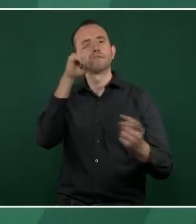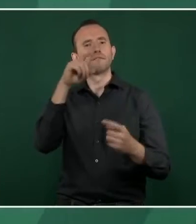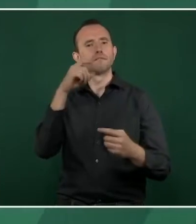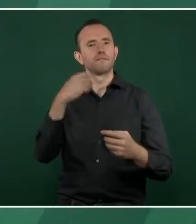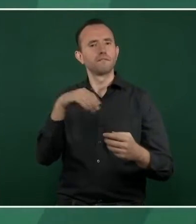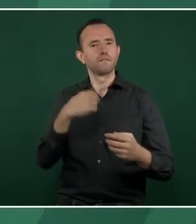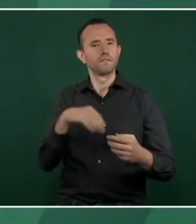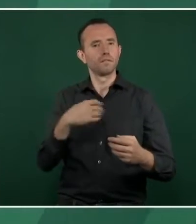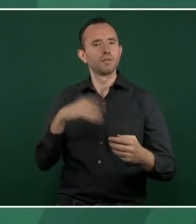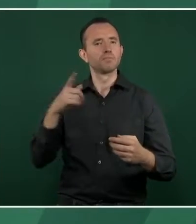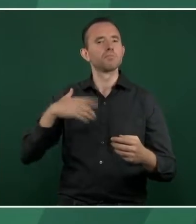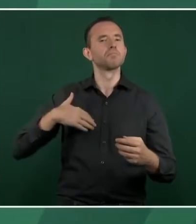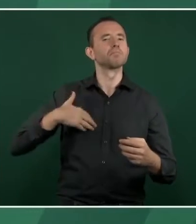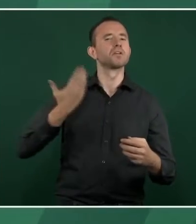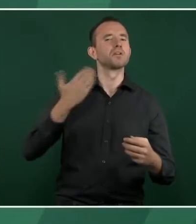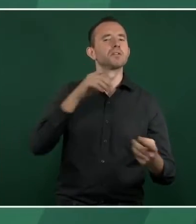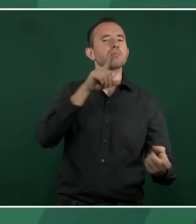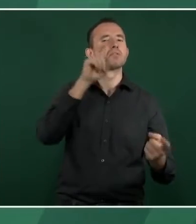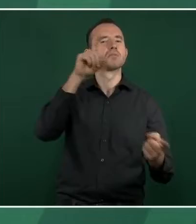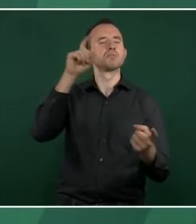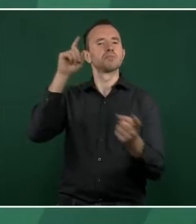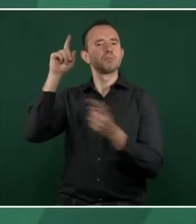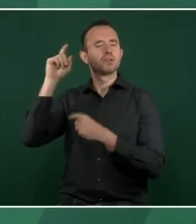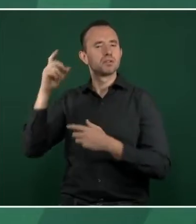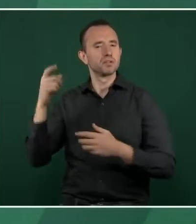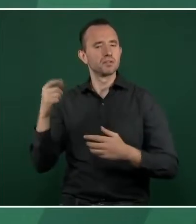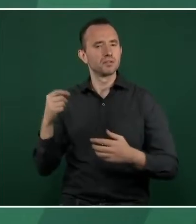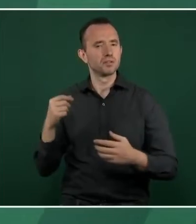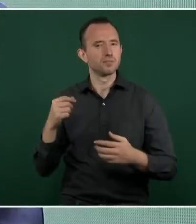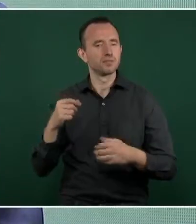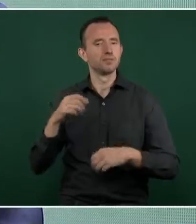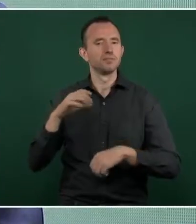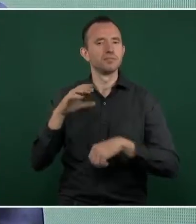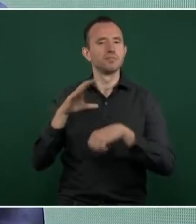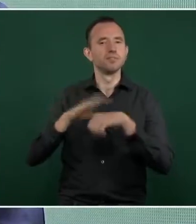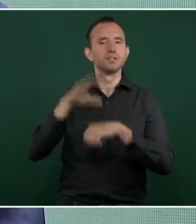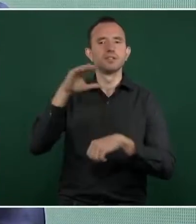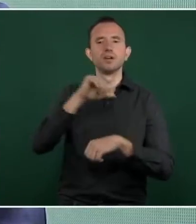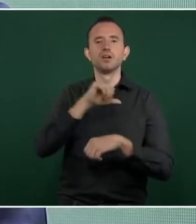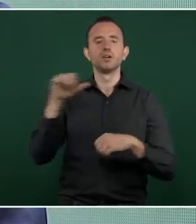gente y sobre todo de los jóvenes.